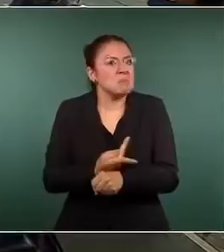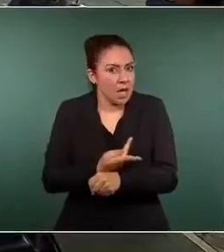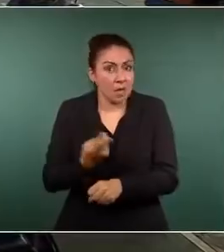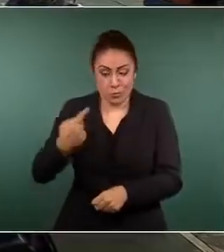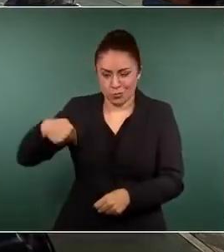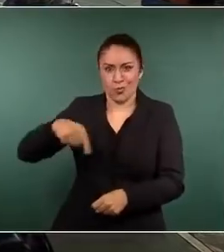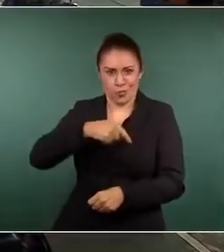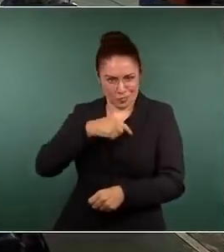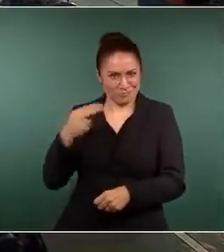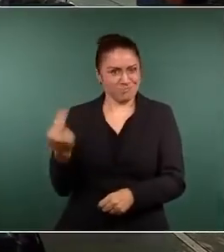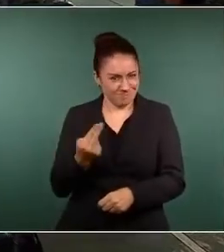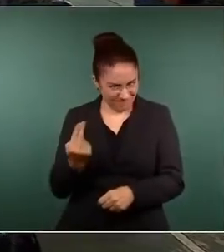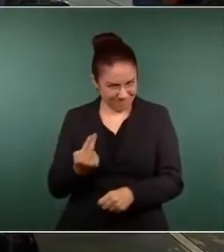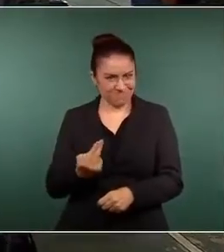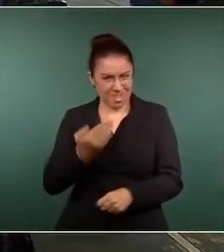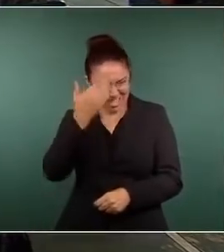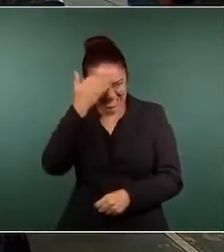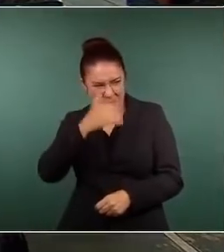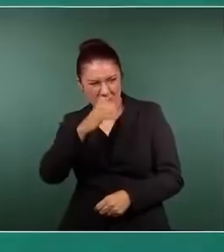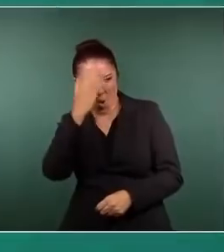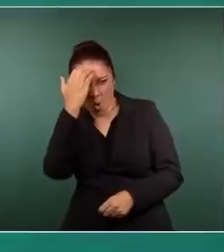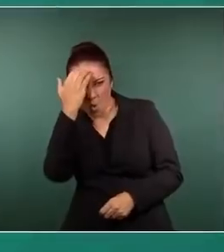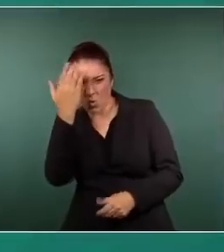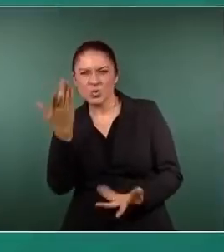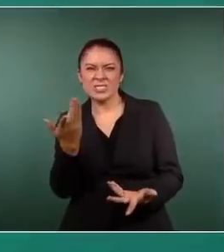en el caso de nayarit